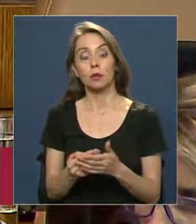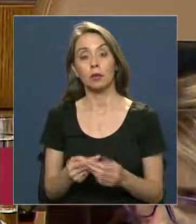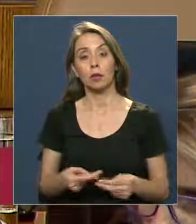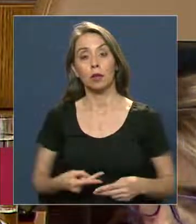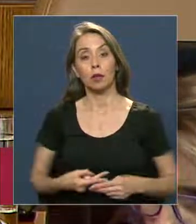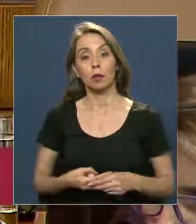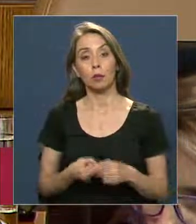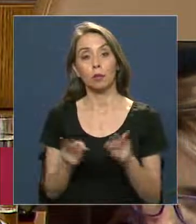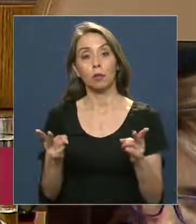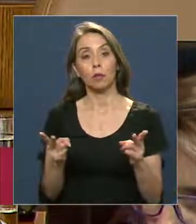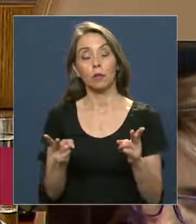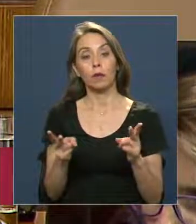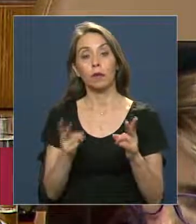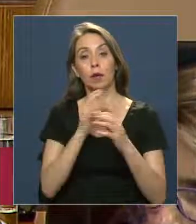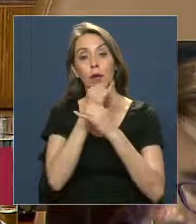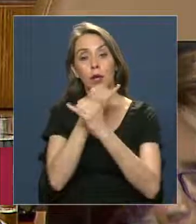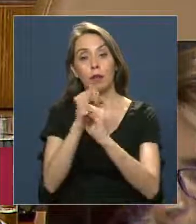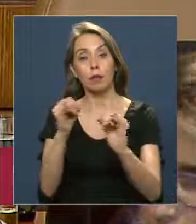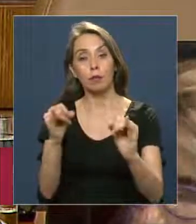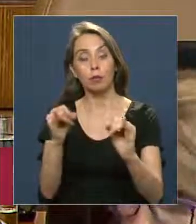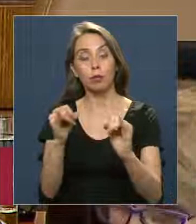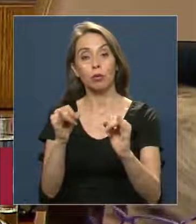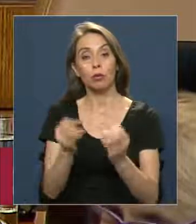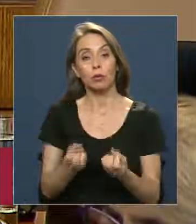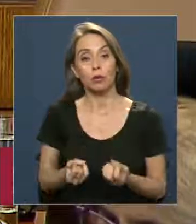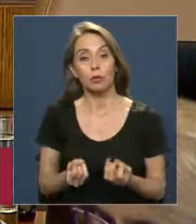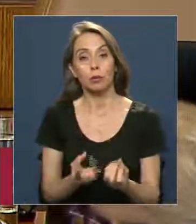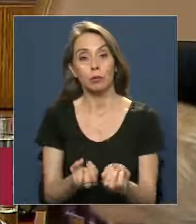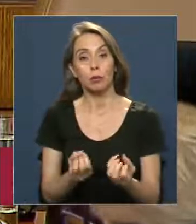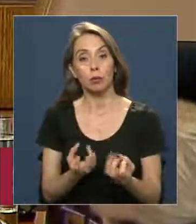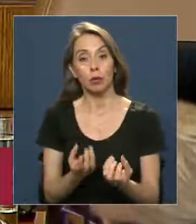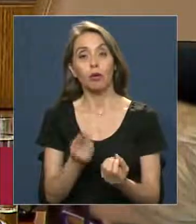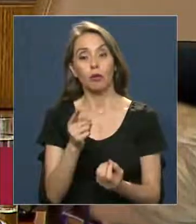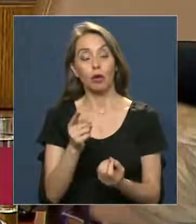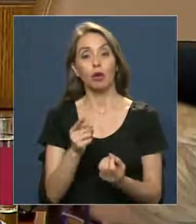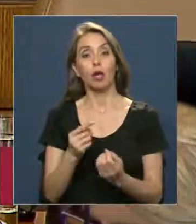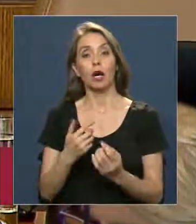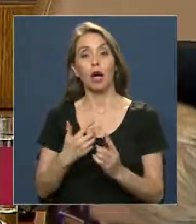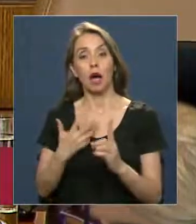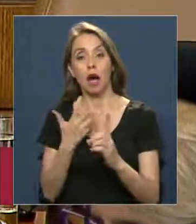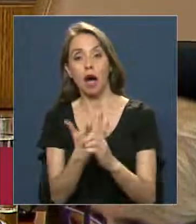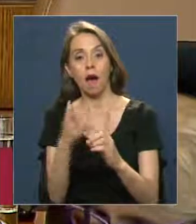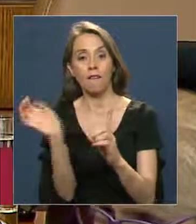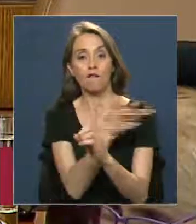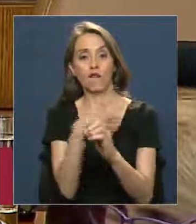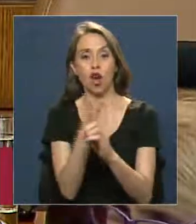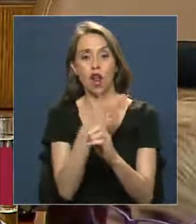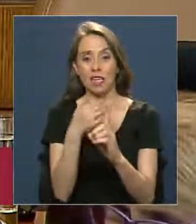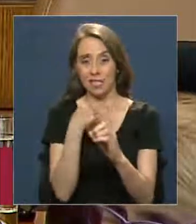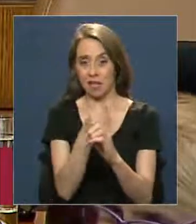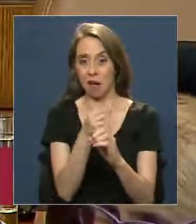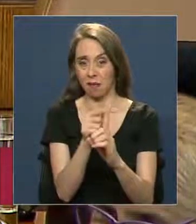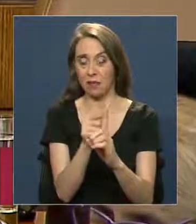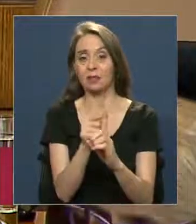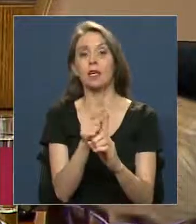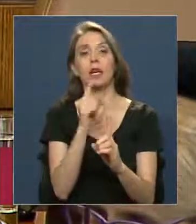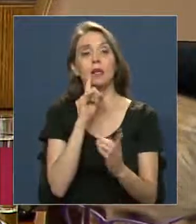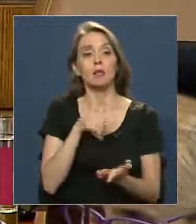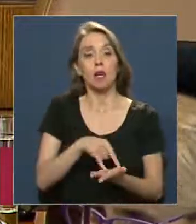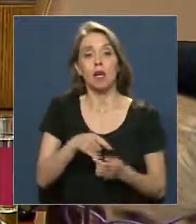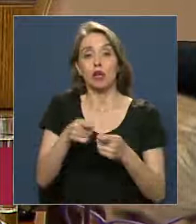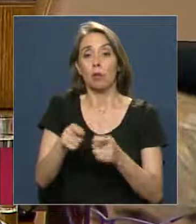públicamente difundieran, ¿cierto?, o incitaran directamente hacia la violencia física. Este proyecto inicialmente viene del gobierno